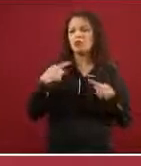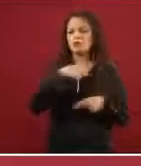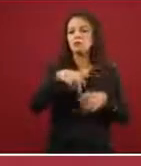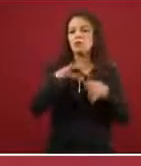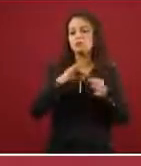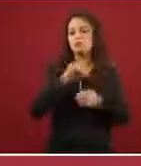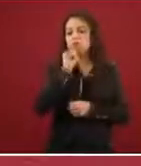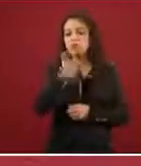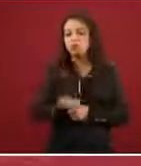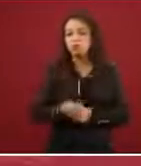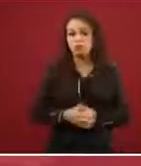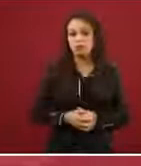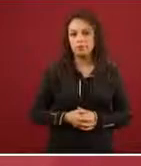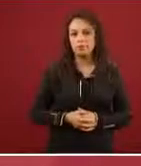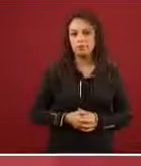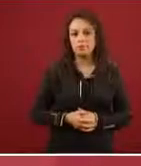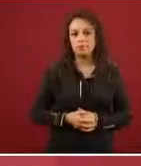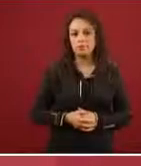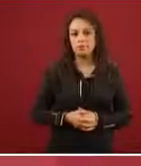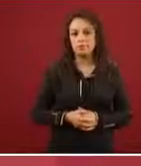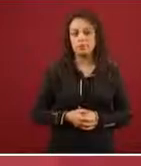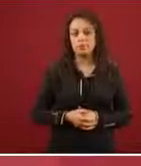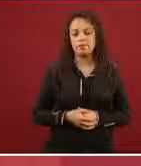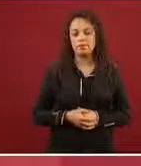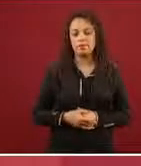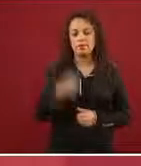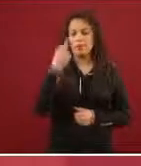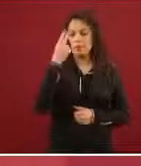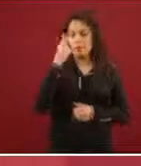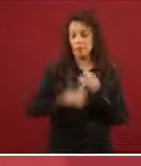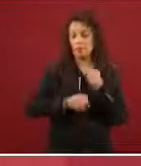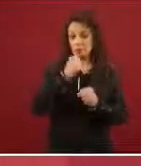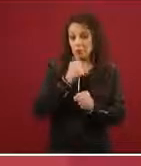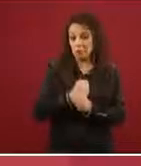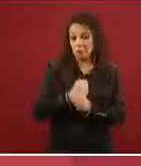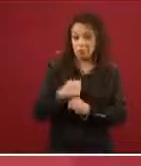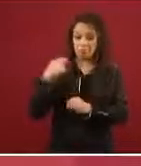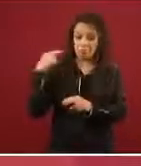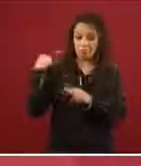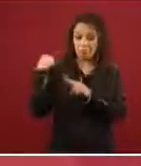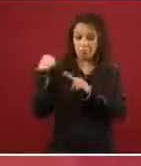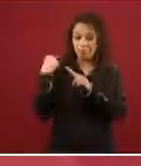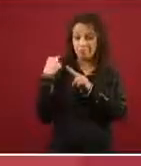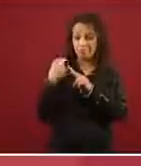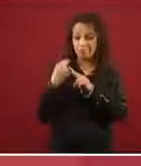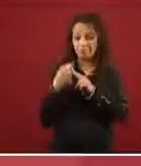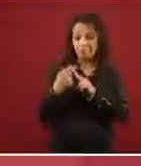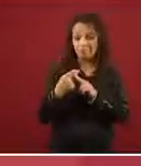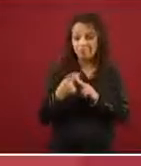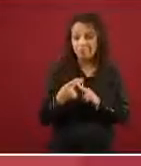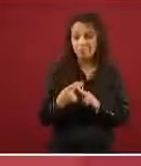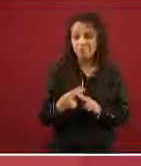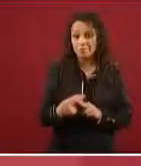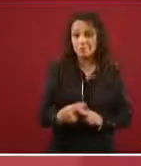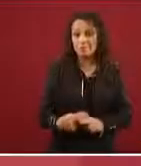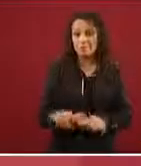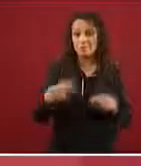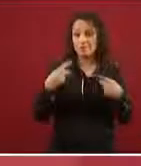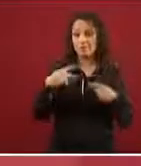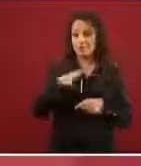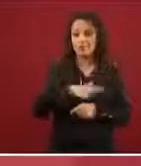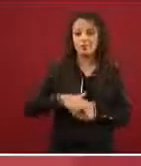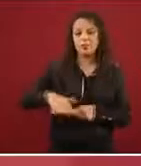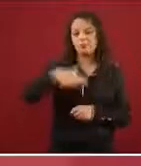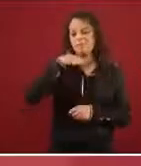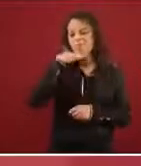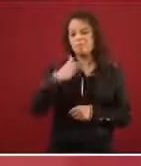Bueno, 25 años pasaron sin que la corrupción se